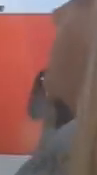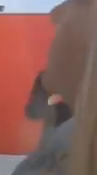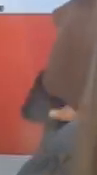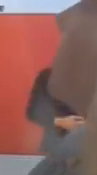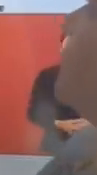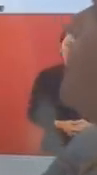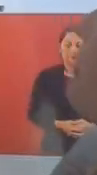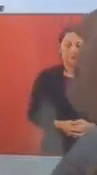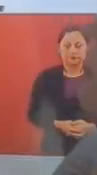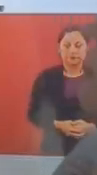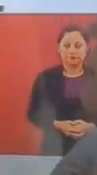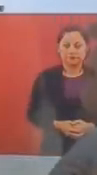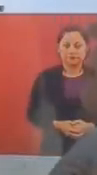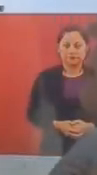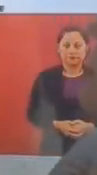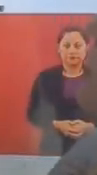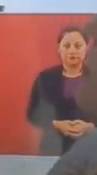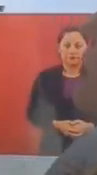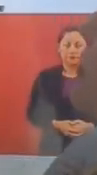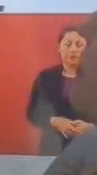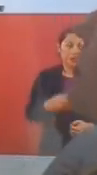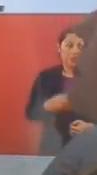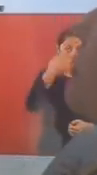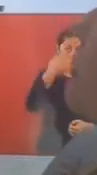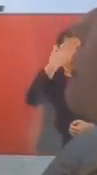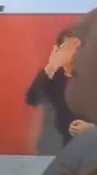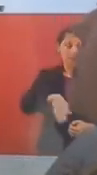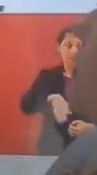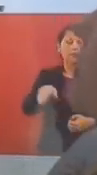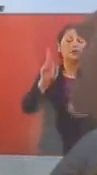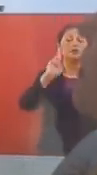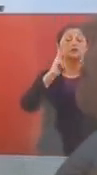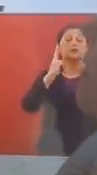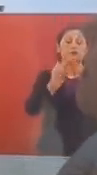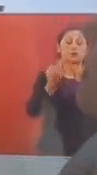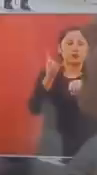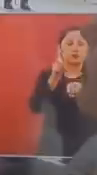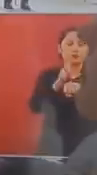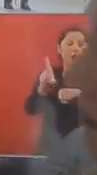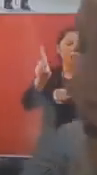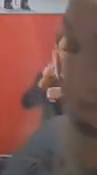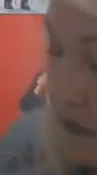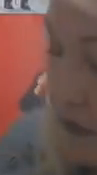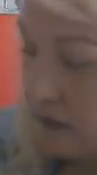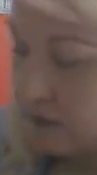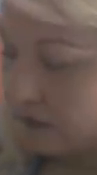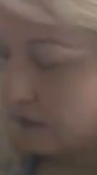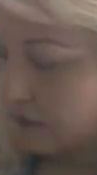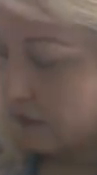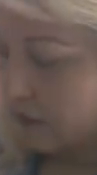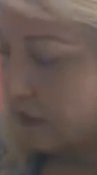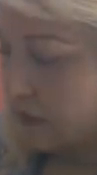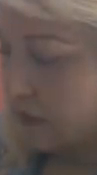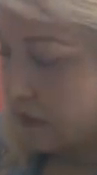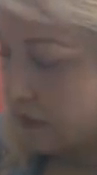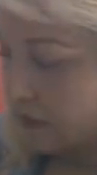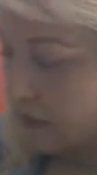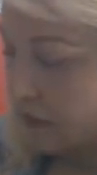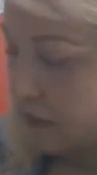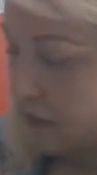en la reunión que llevamos a cabo todos los días de seguridad. Hubieron muchos